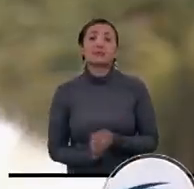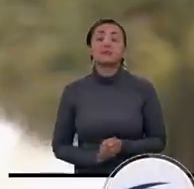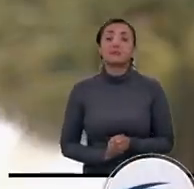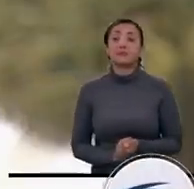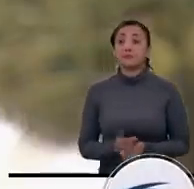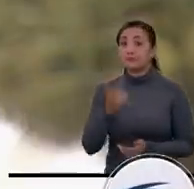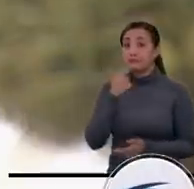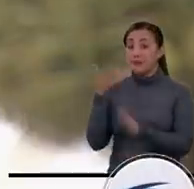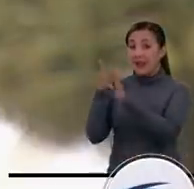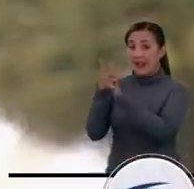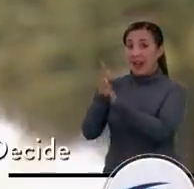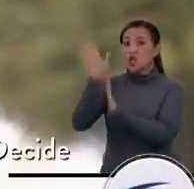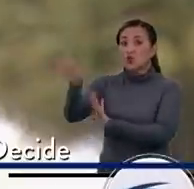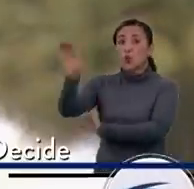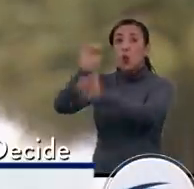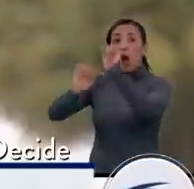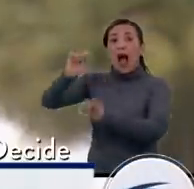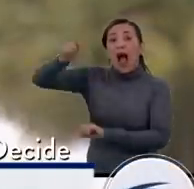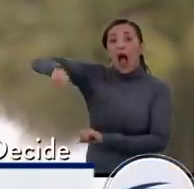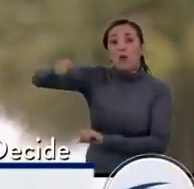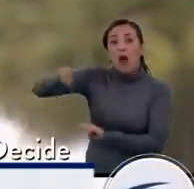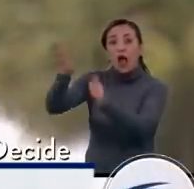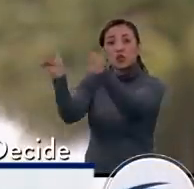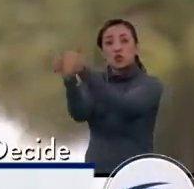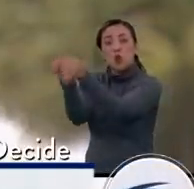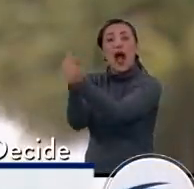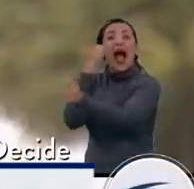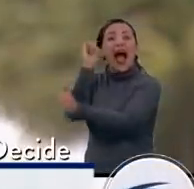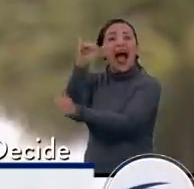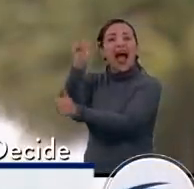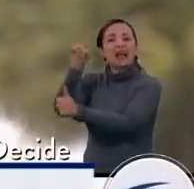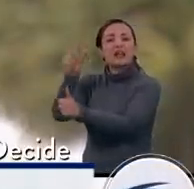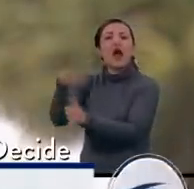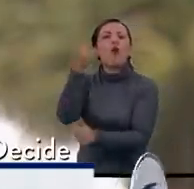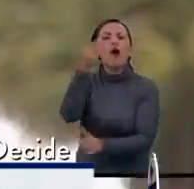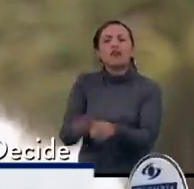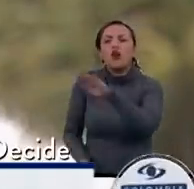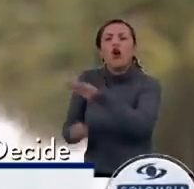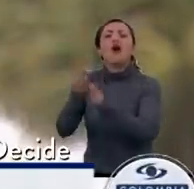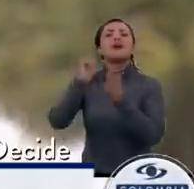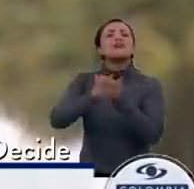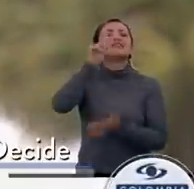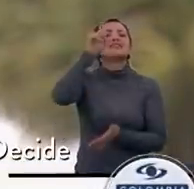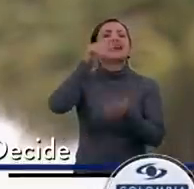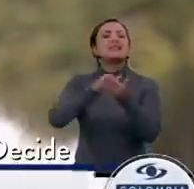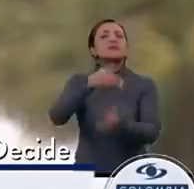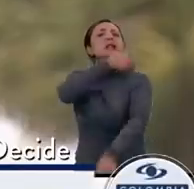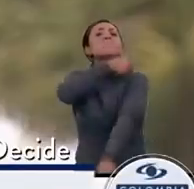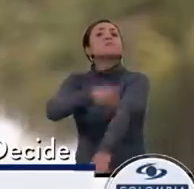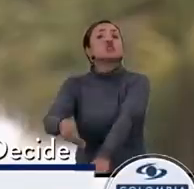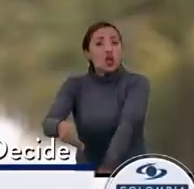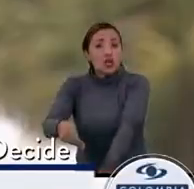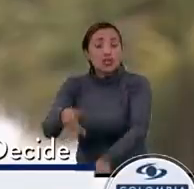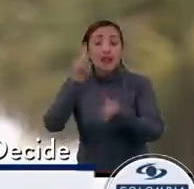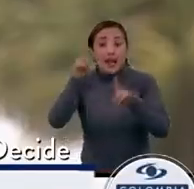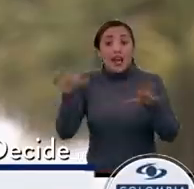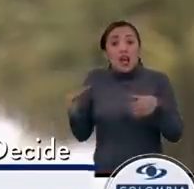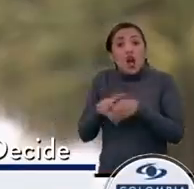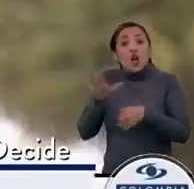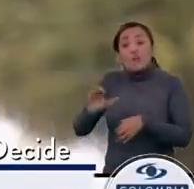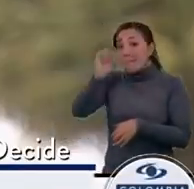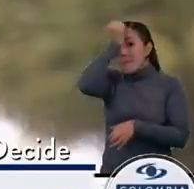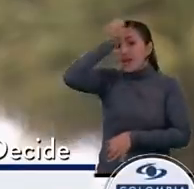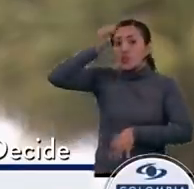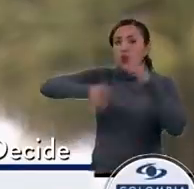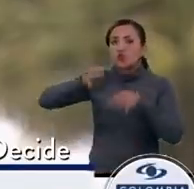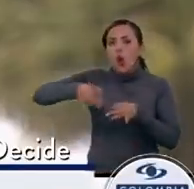que dice la defensa de Aida Merlano es que recibió cerca de 6 mil millones de pesos y que incluso en poder de la Corte Suprema de Justicia